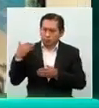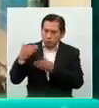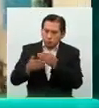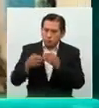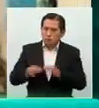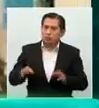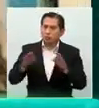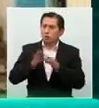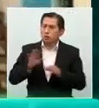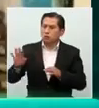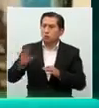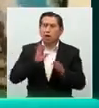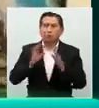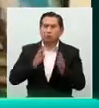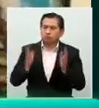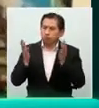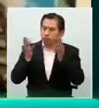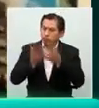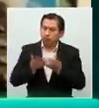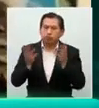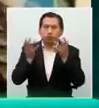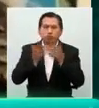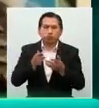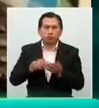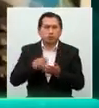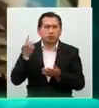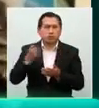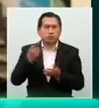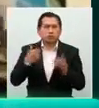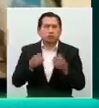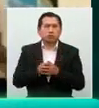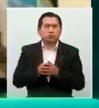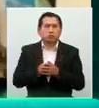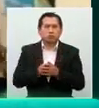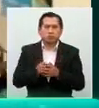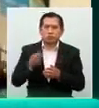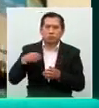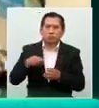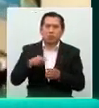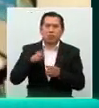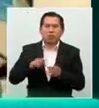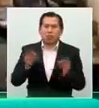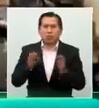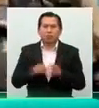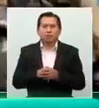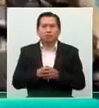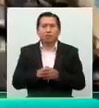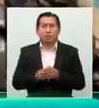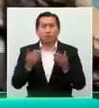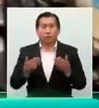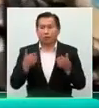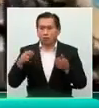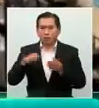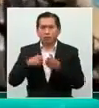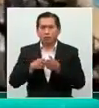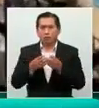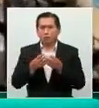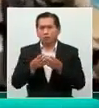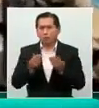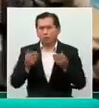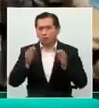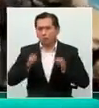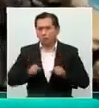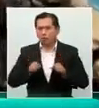los privados de libertad. Esto no va a ser un caso ajeno a esto. De momento está controlado el problema, se podría decir a la